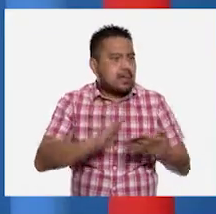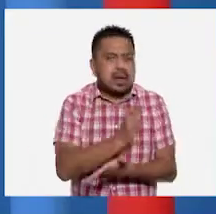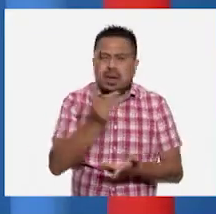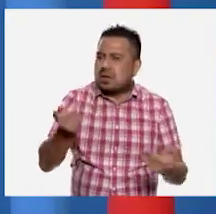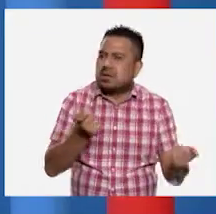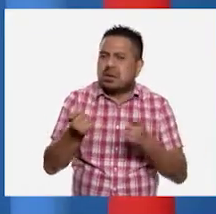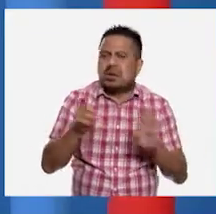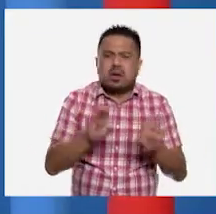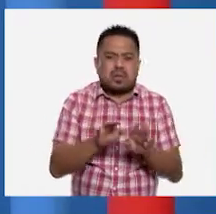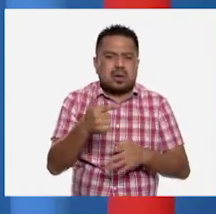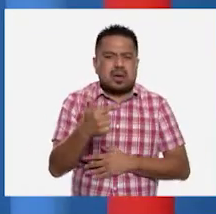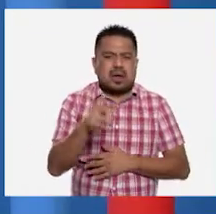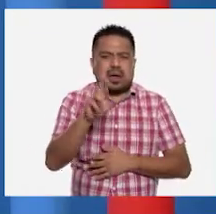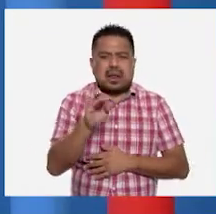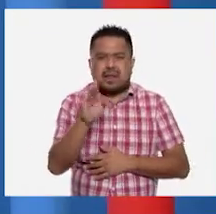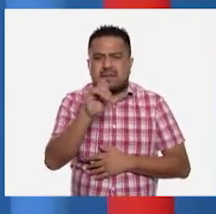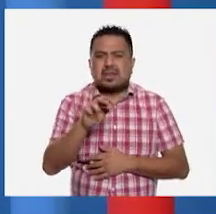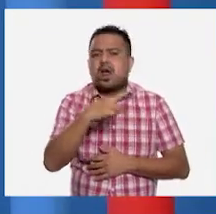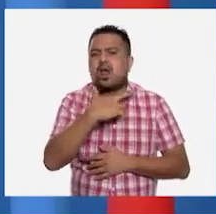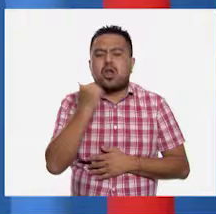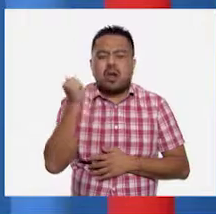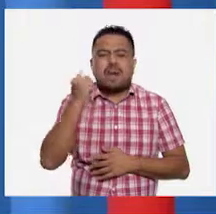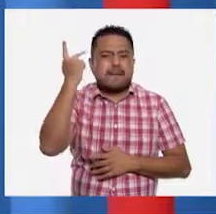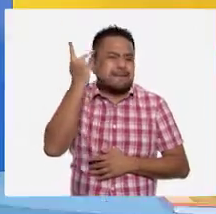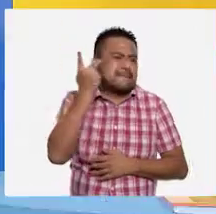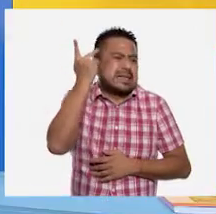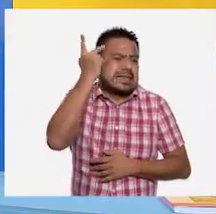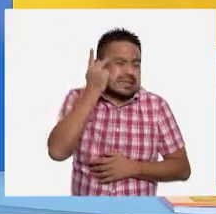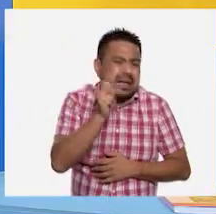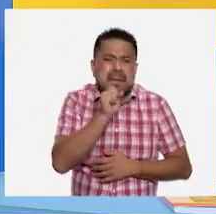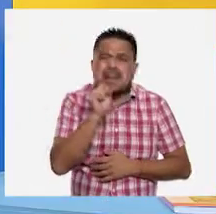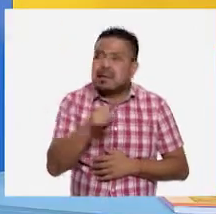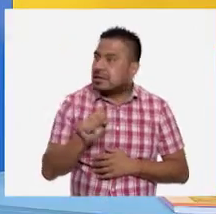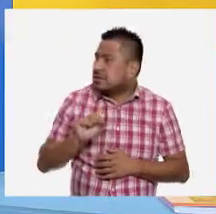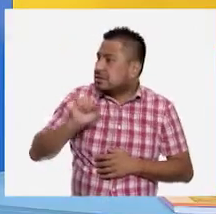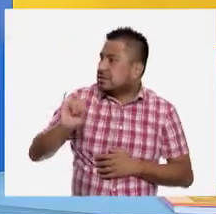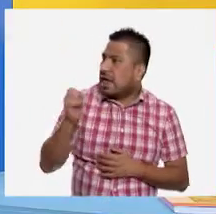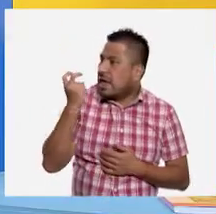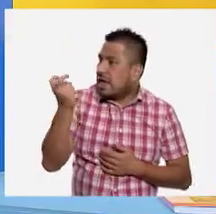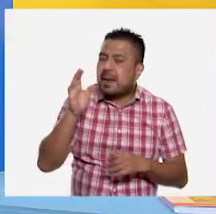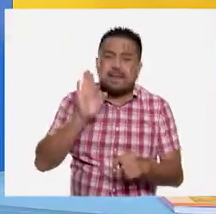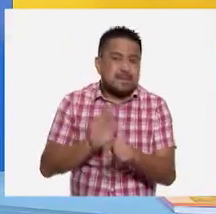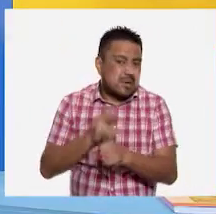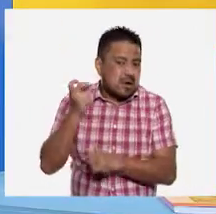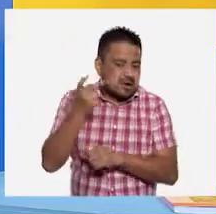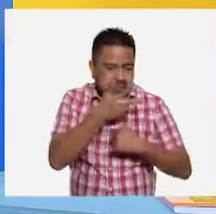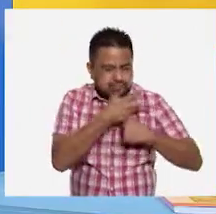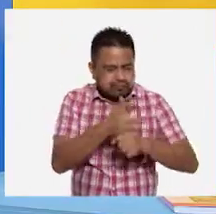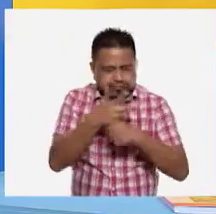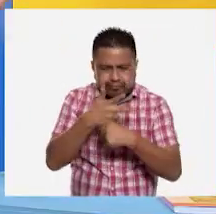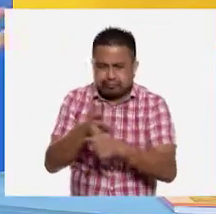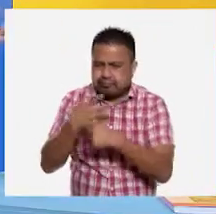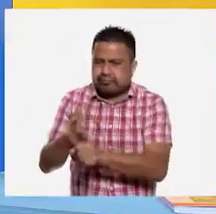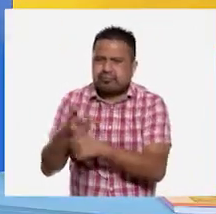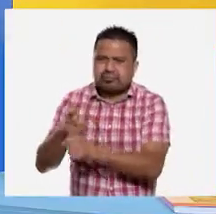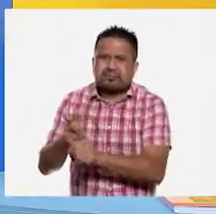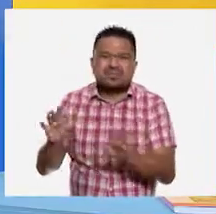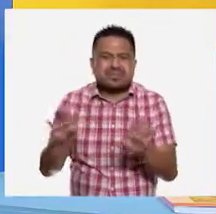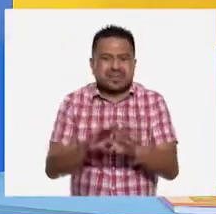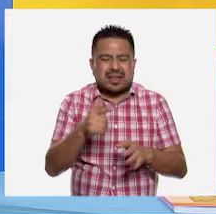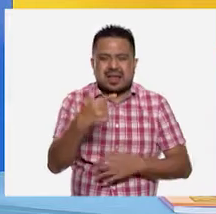películas como Gravity, Roma y La princesita. Sí, y justamente por esas películas, o por películas